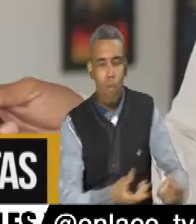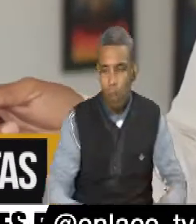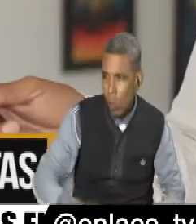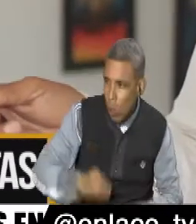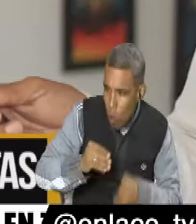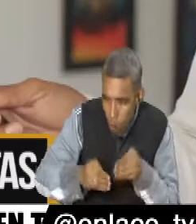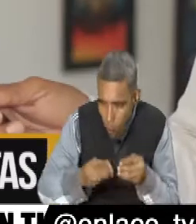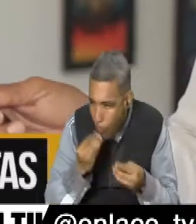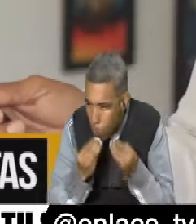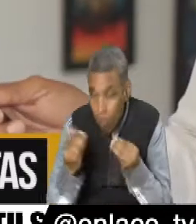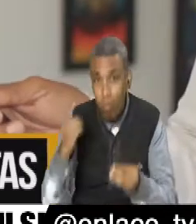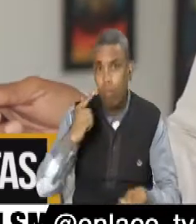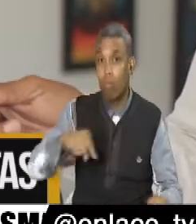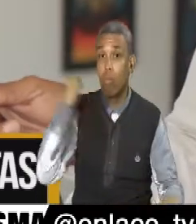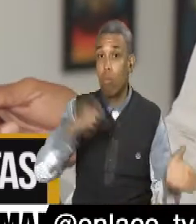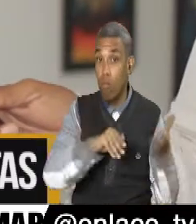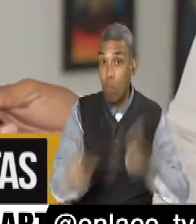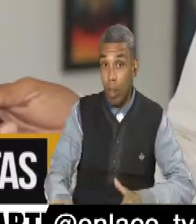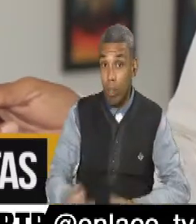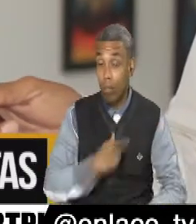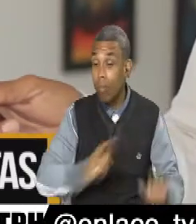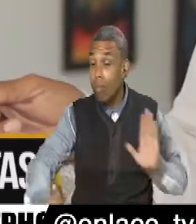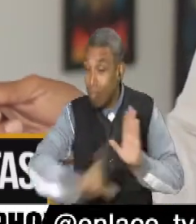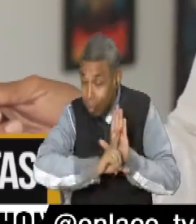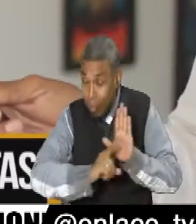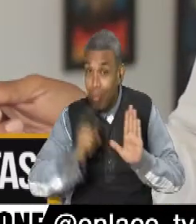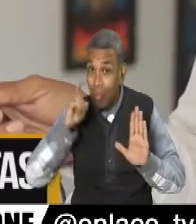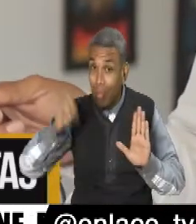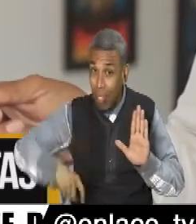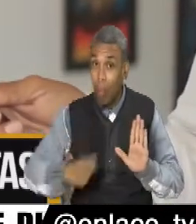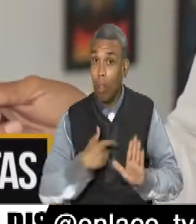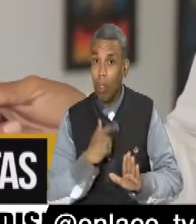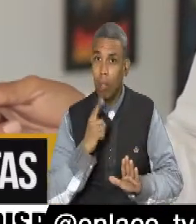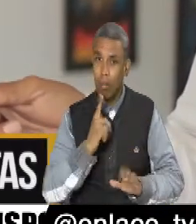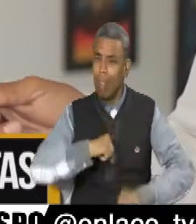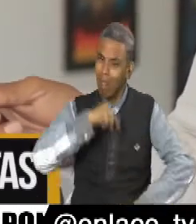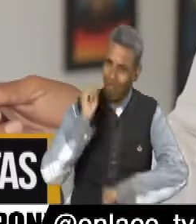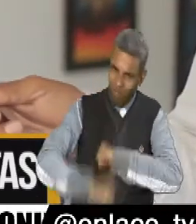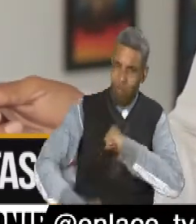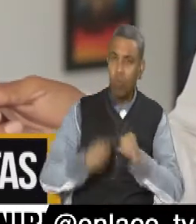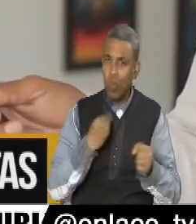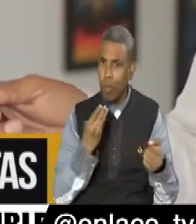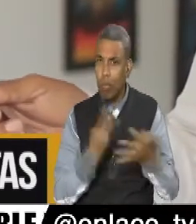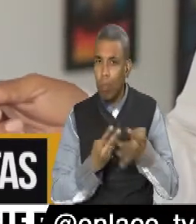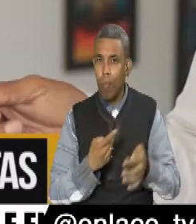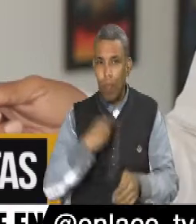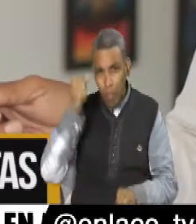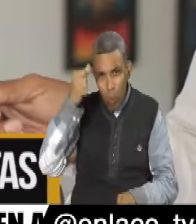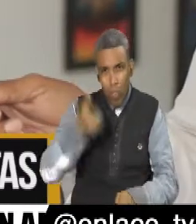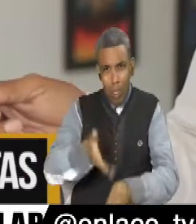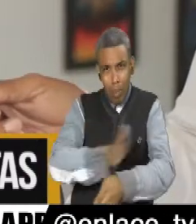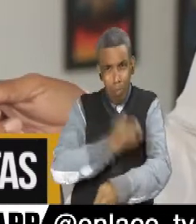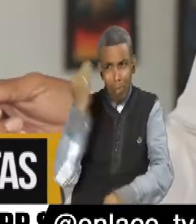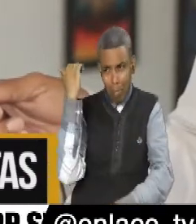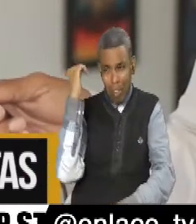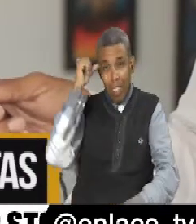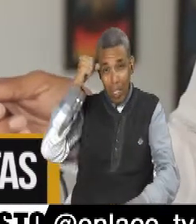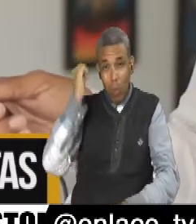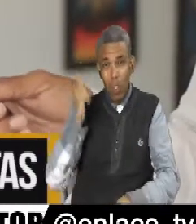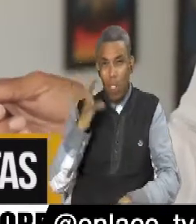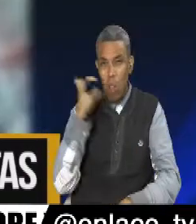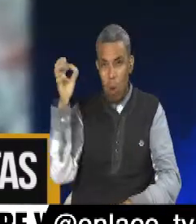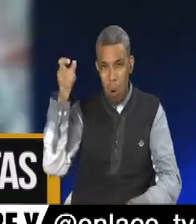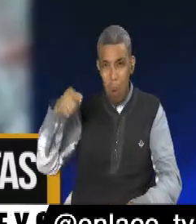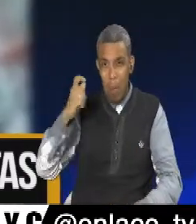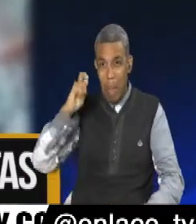penal que hay que reprochar, como este hombre que asesinó a su perro a martillazos, no fue judicializado, pero sigue un proceso